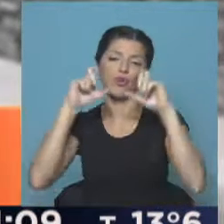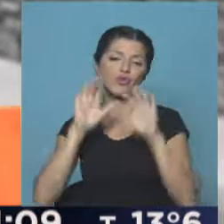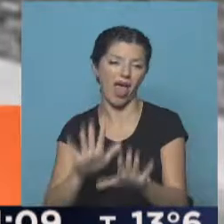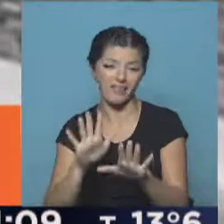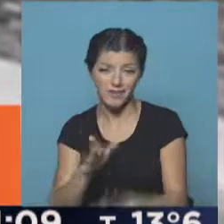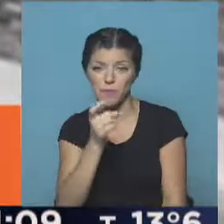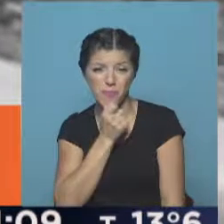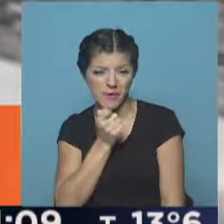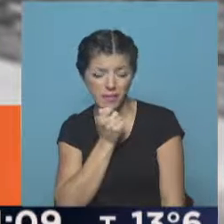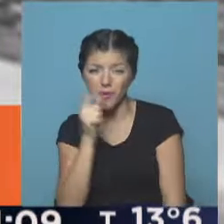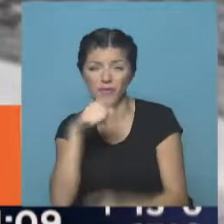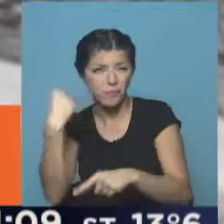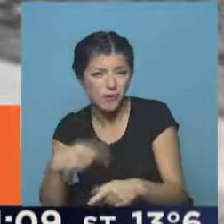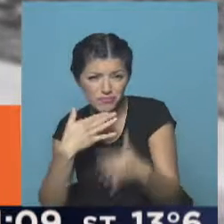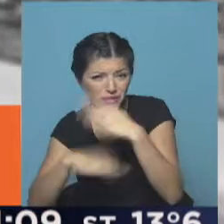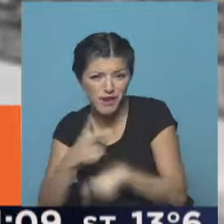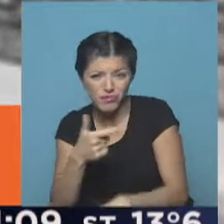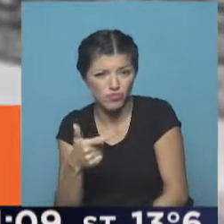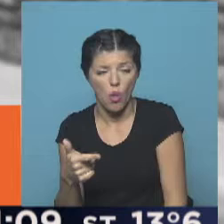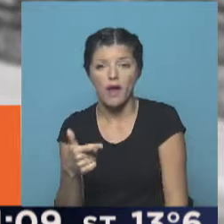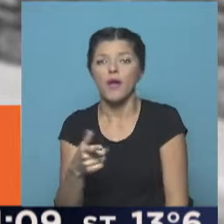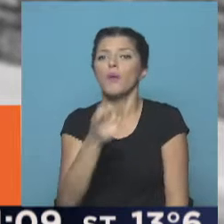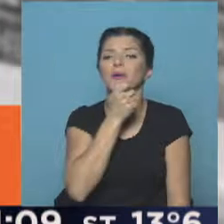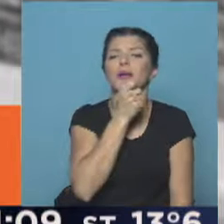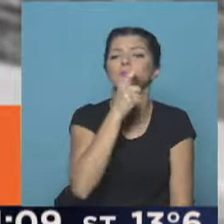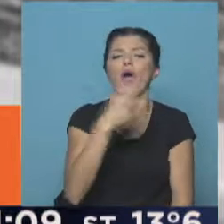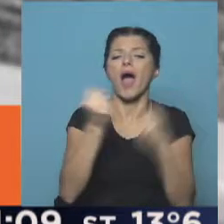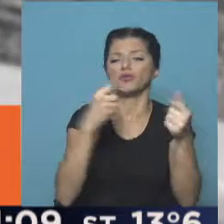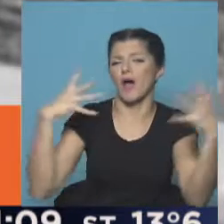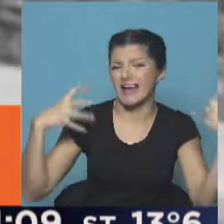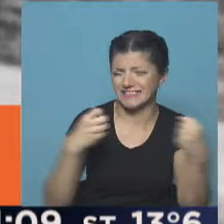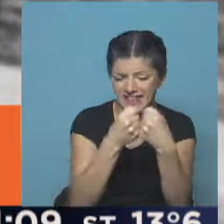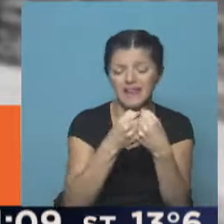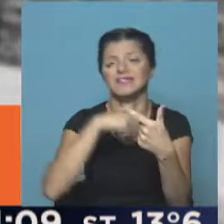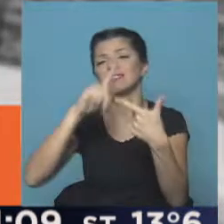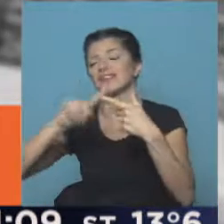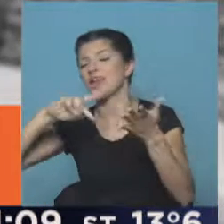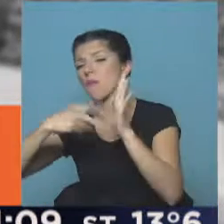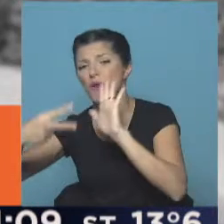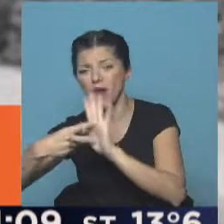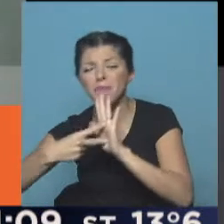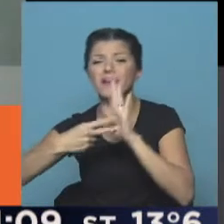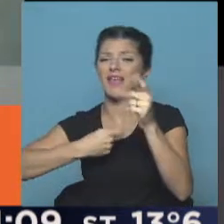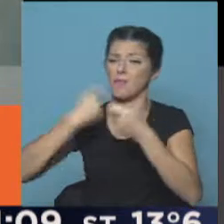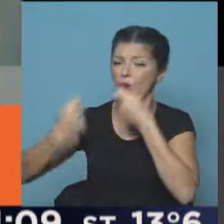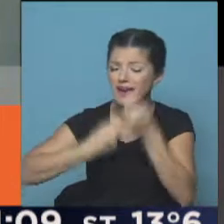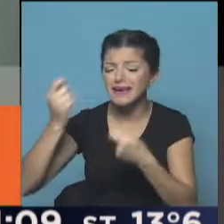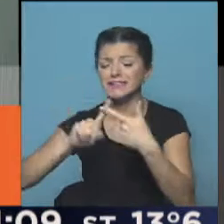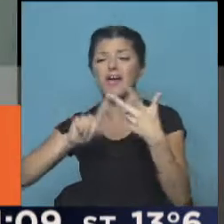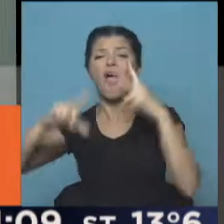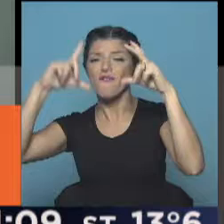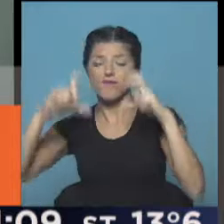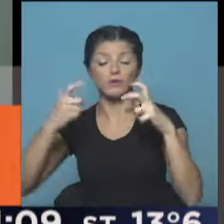deslices injustificables, de accidentes automovilísticos, de problemas en boliches, de fotos